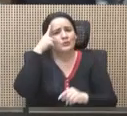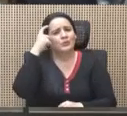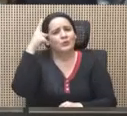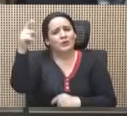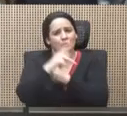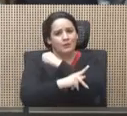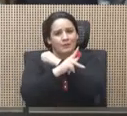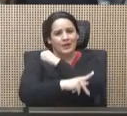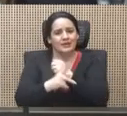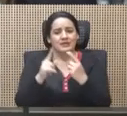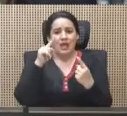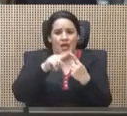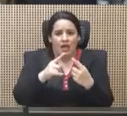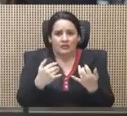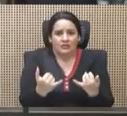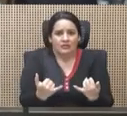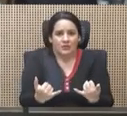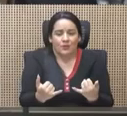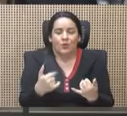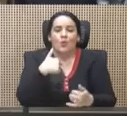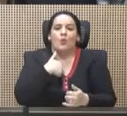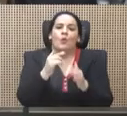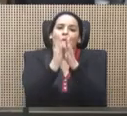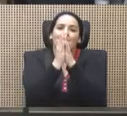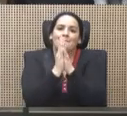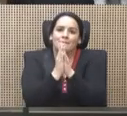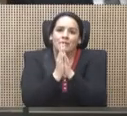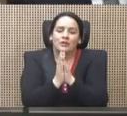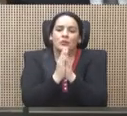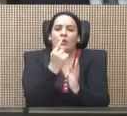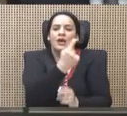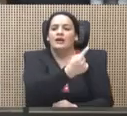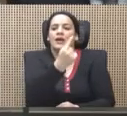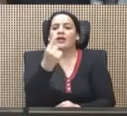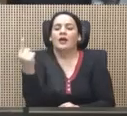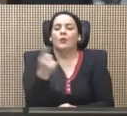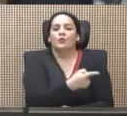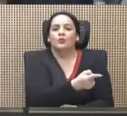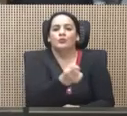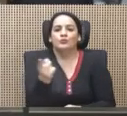al día de hoy. Hoy le pido a cada uno de ustedes